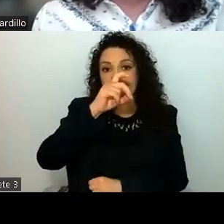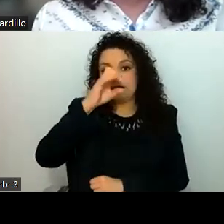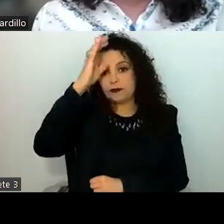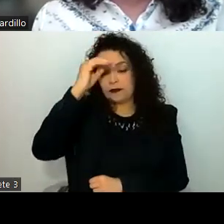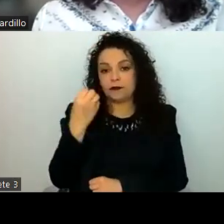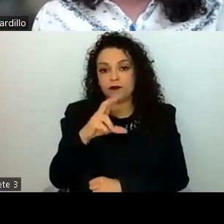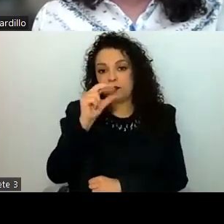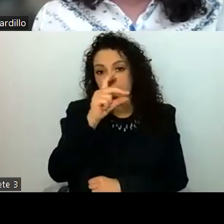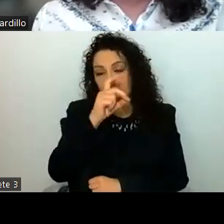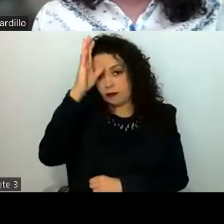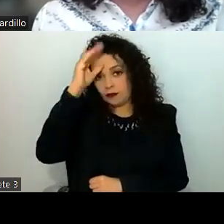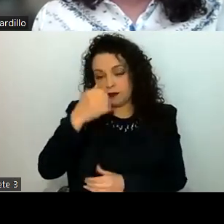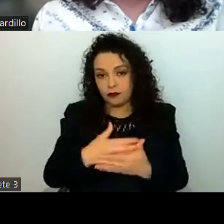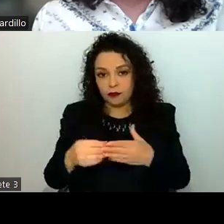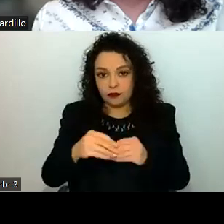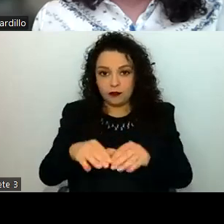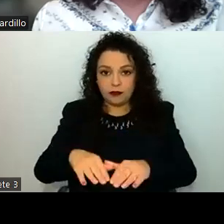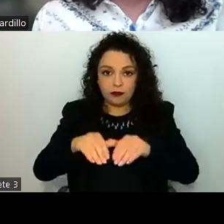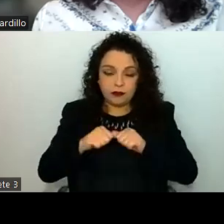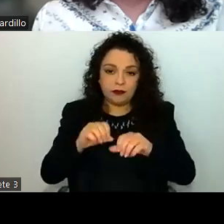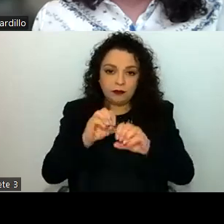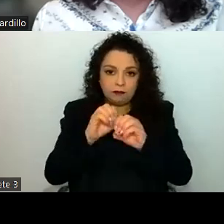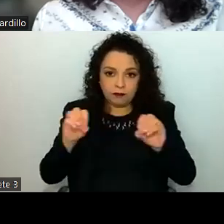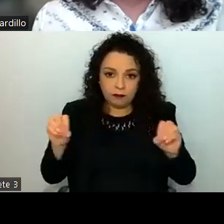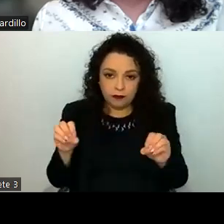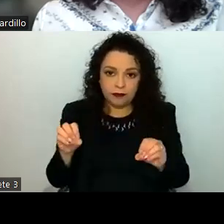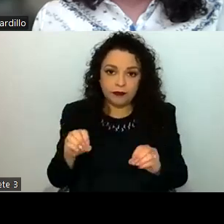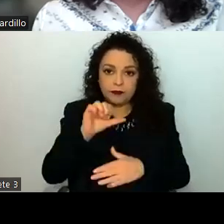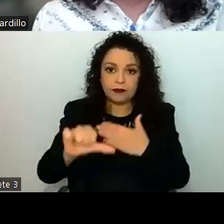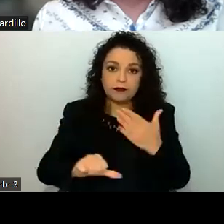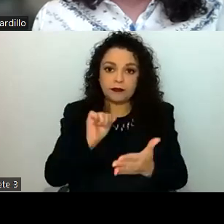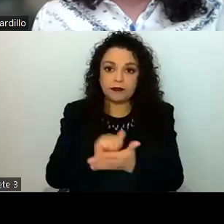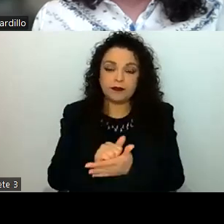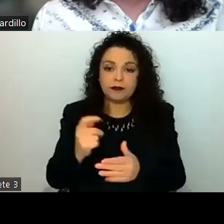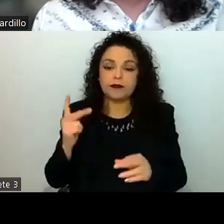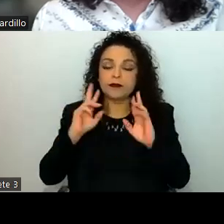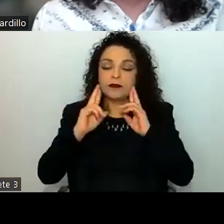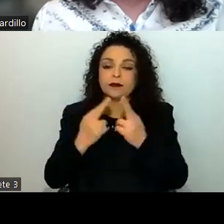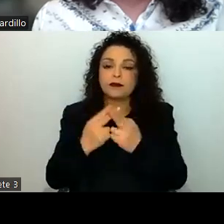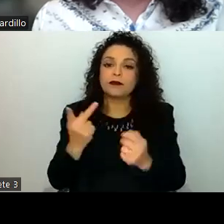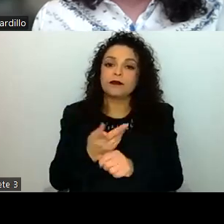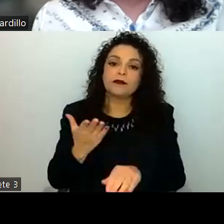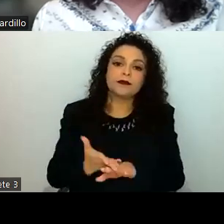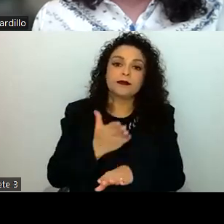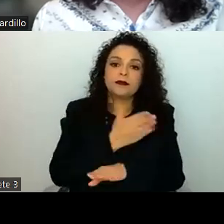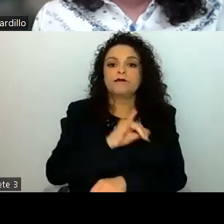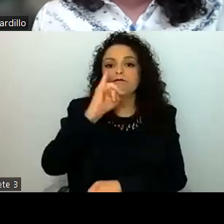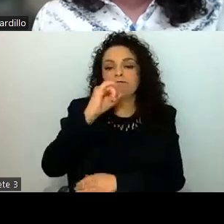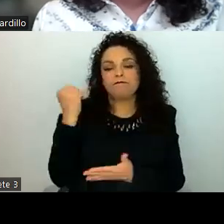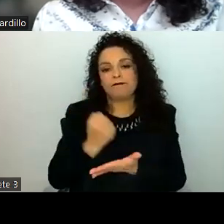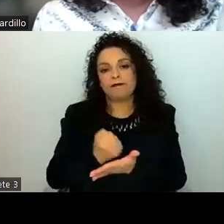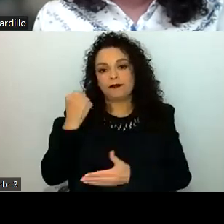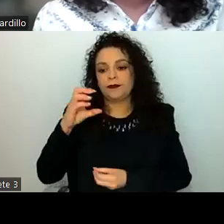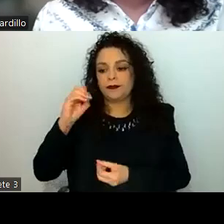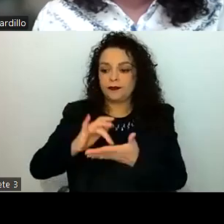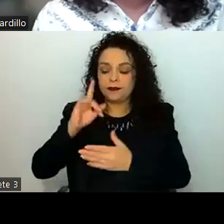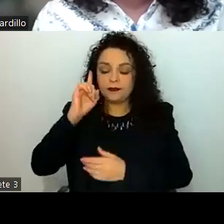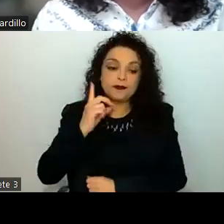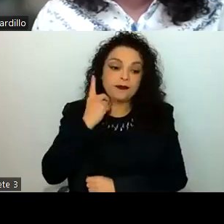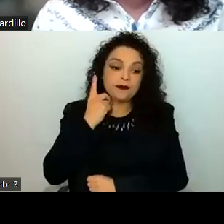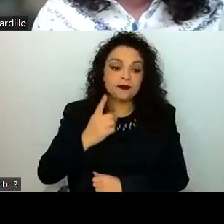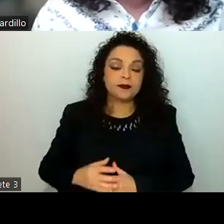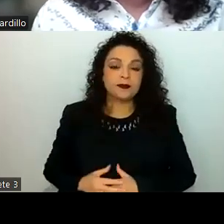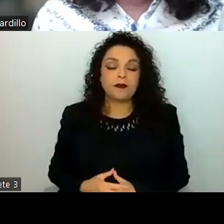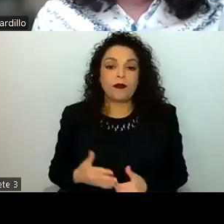0 abstenciones, el acta referente a la sesión anterior queda aprobada. Le agradezco, diputada.